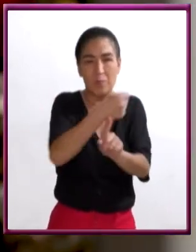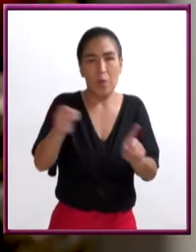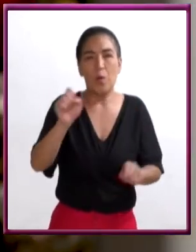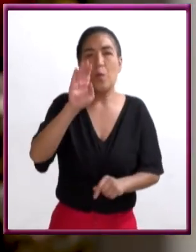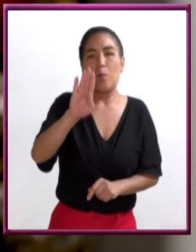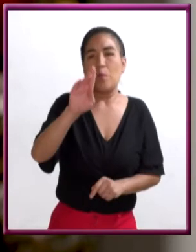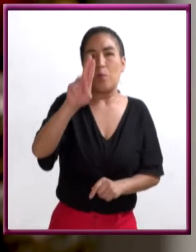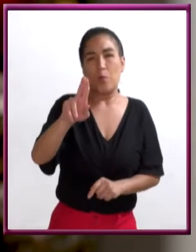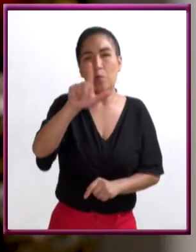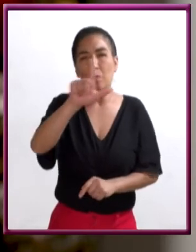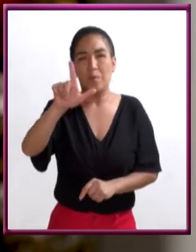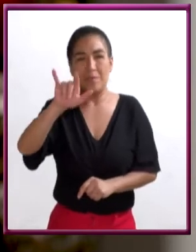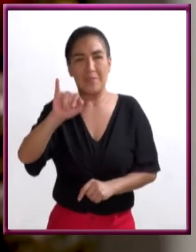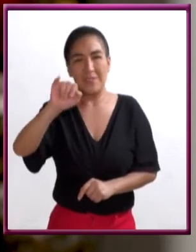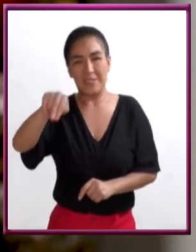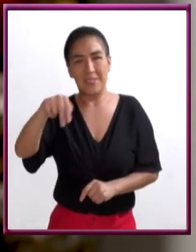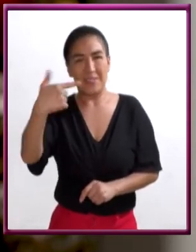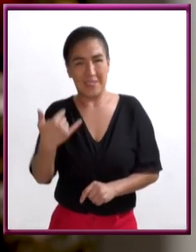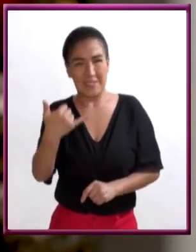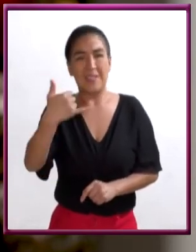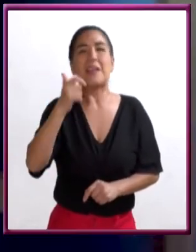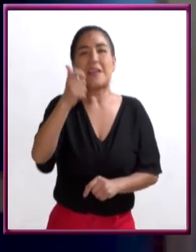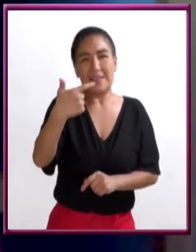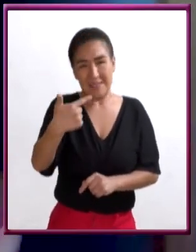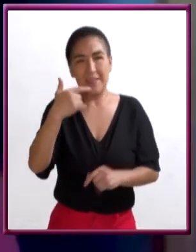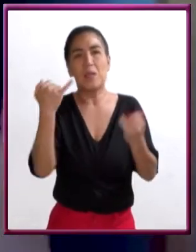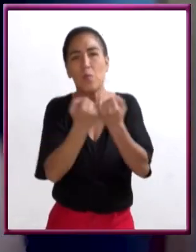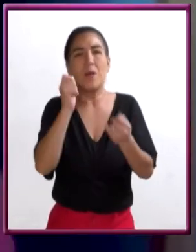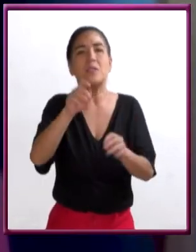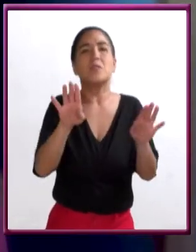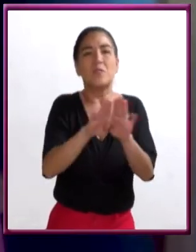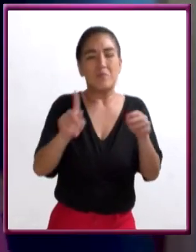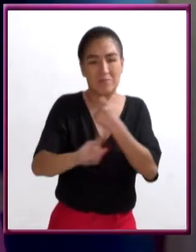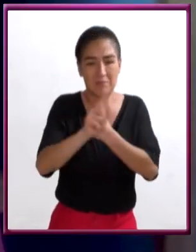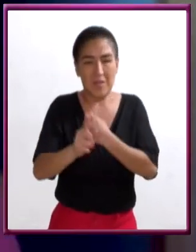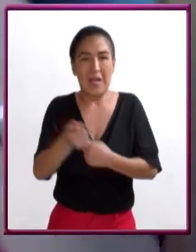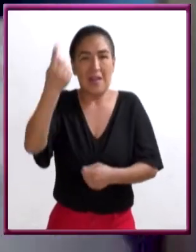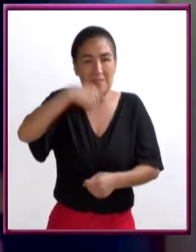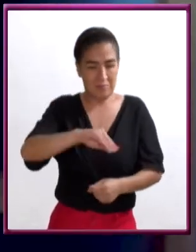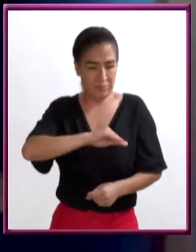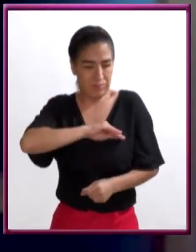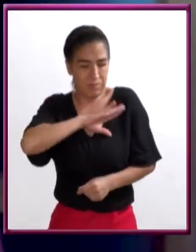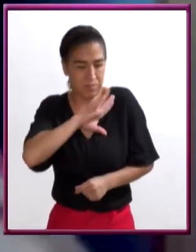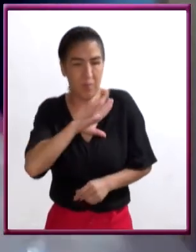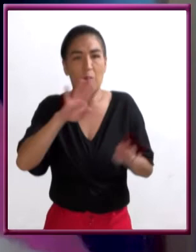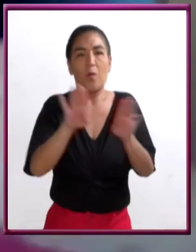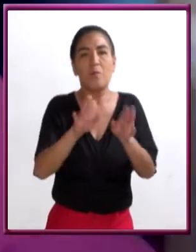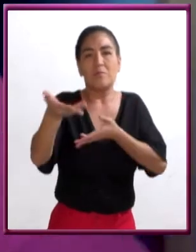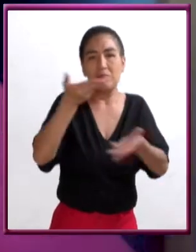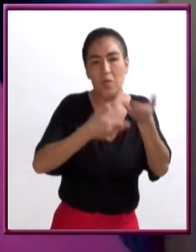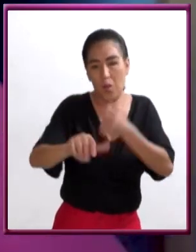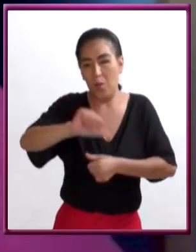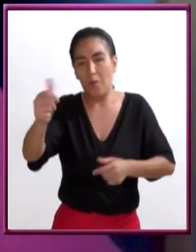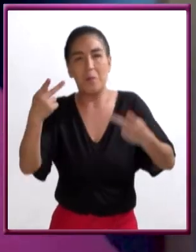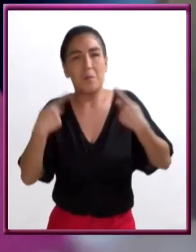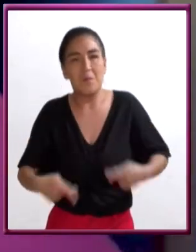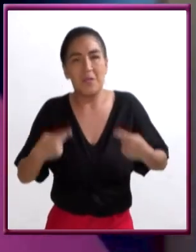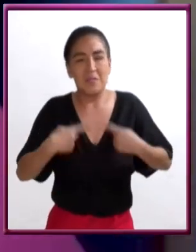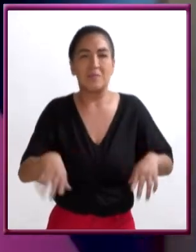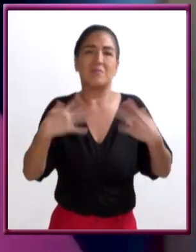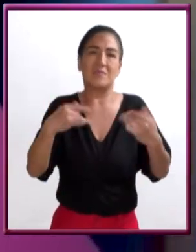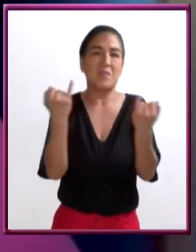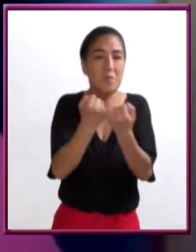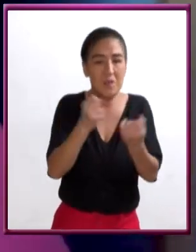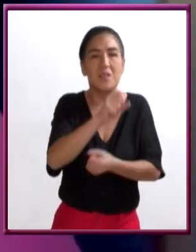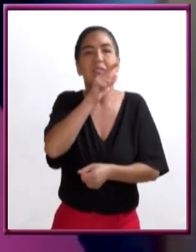bullying. Son relaciones que son tóxicas y que afectan la autoestima, la relación con otros